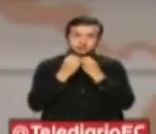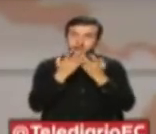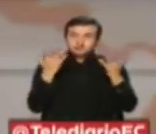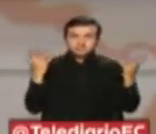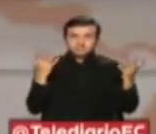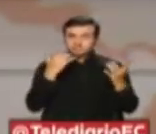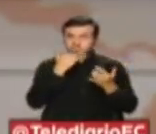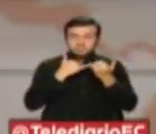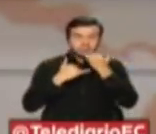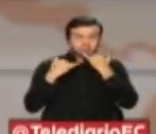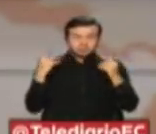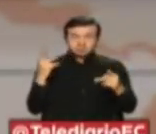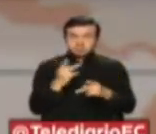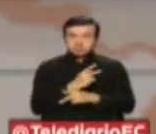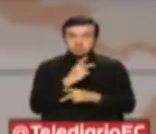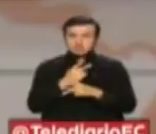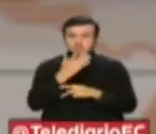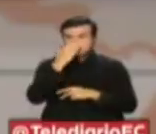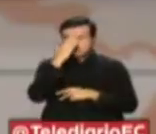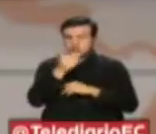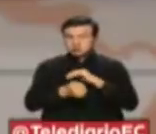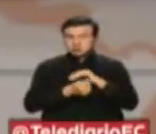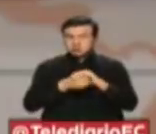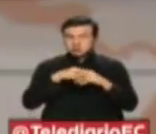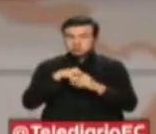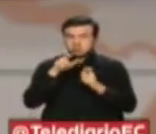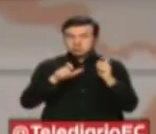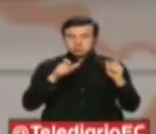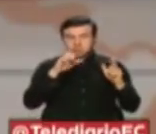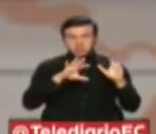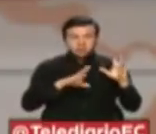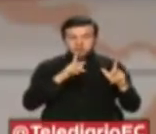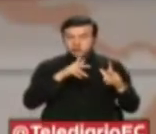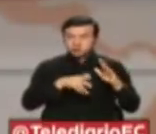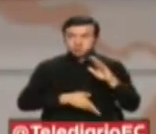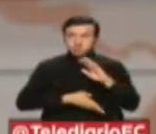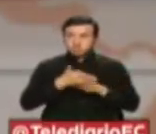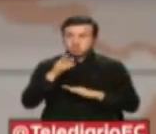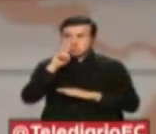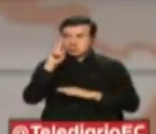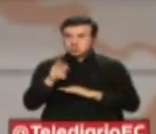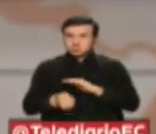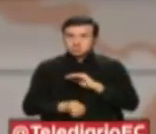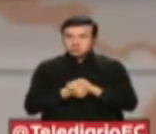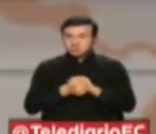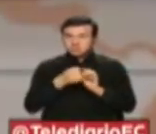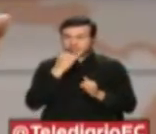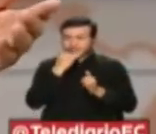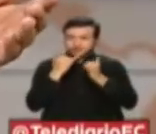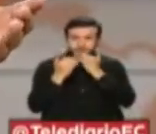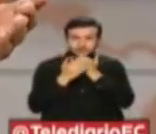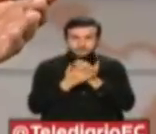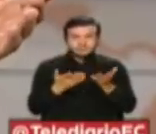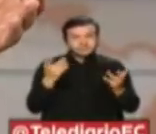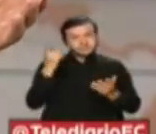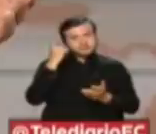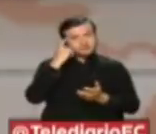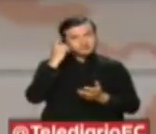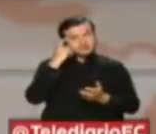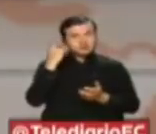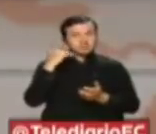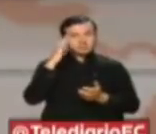sería muy catastrófico saber que ahí se están viendo las personas que tienen que rendir la ante la justicia y creo que más